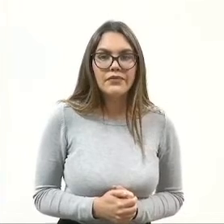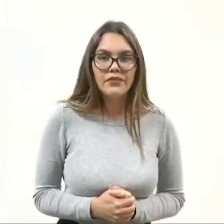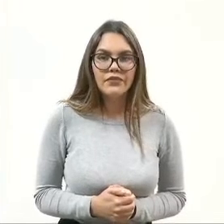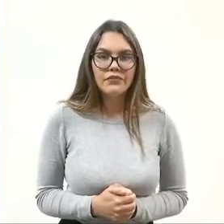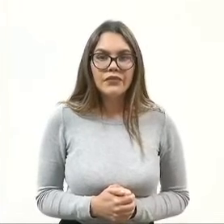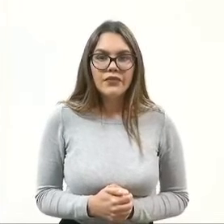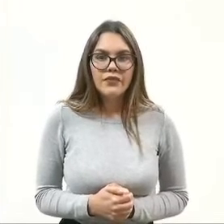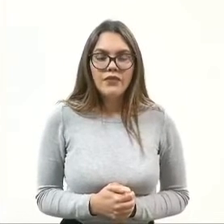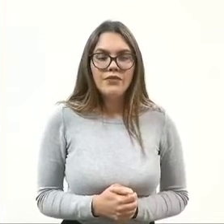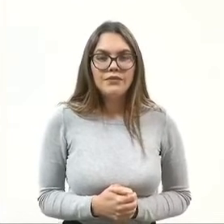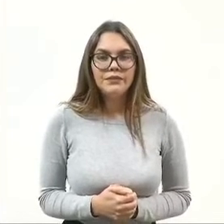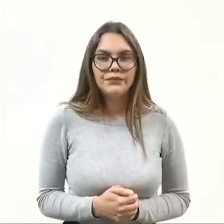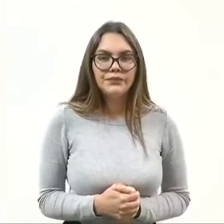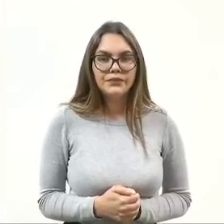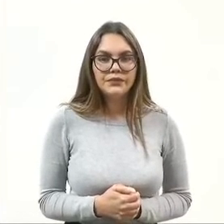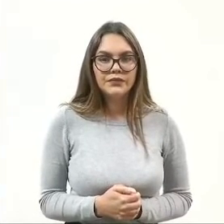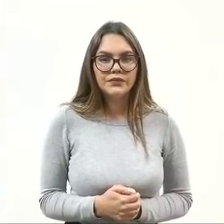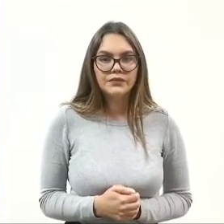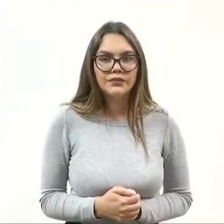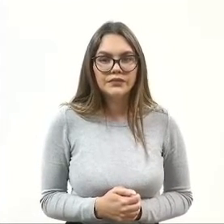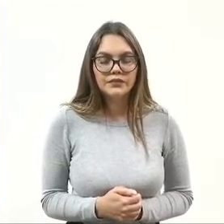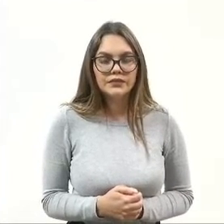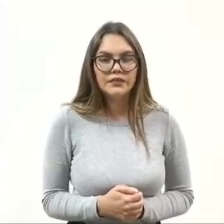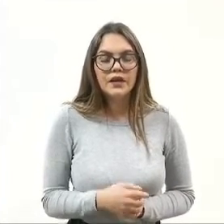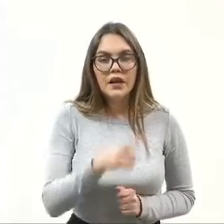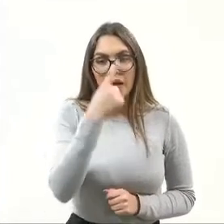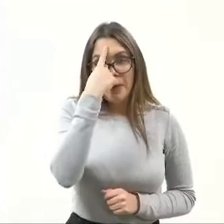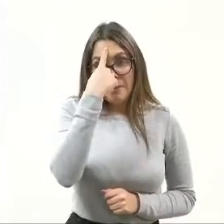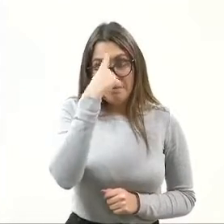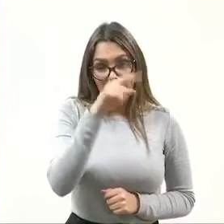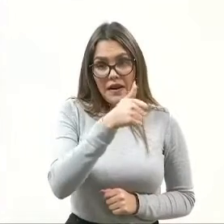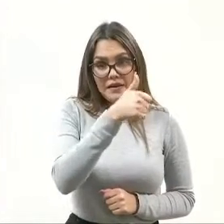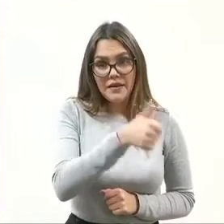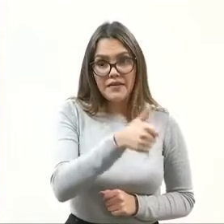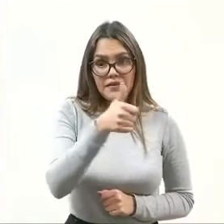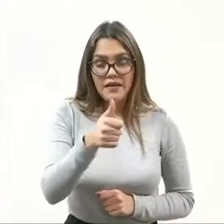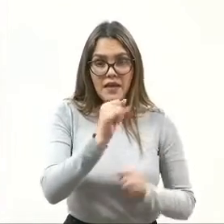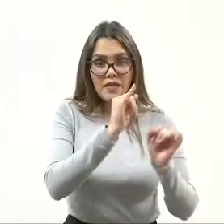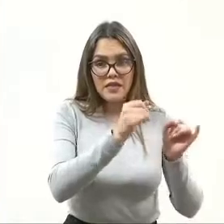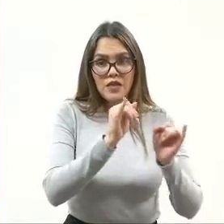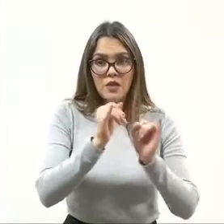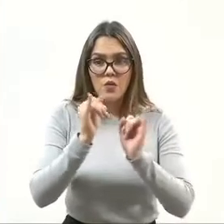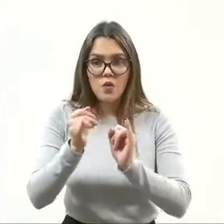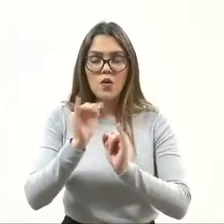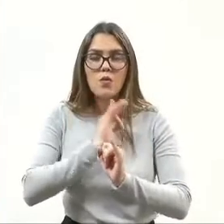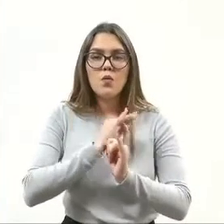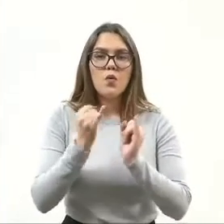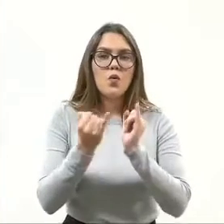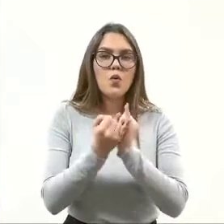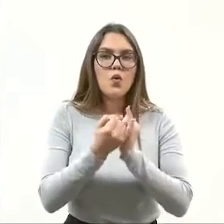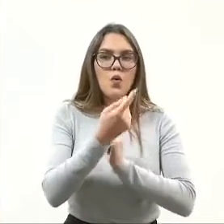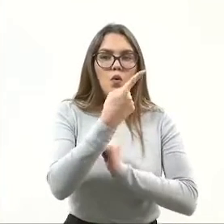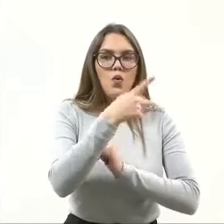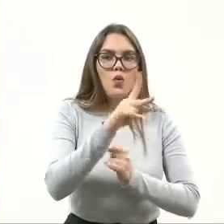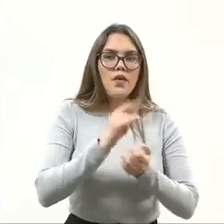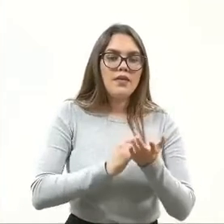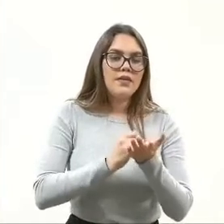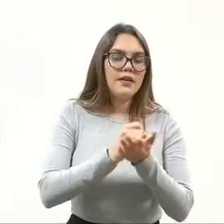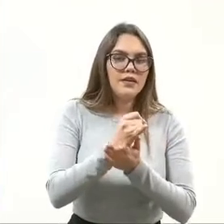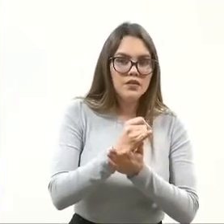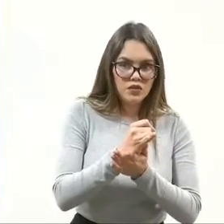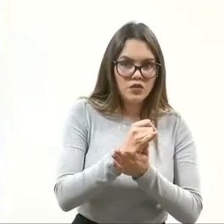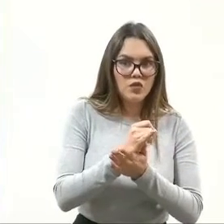a la autonomía individual incluida la libertad de tomar las propias decisiones y la